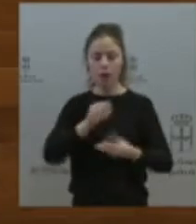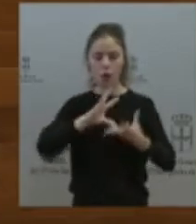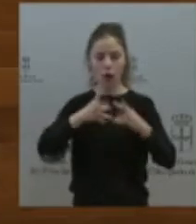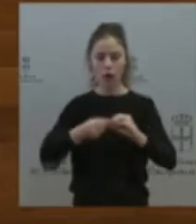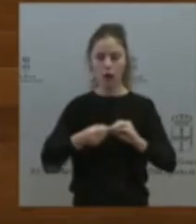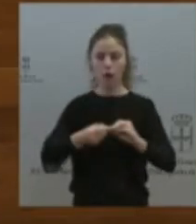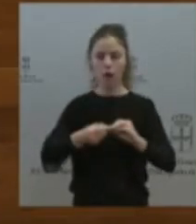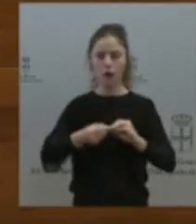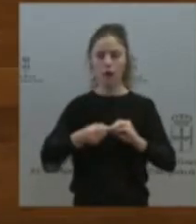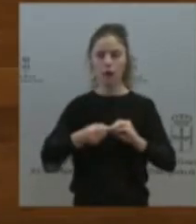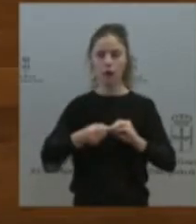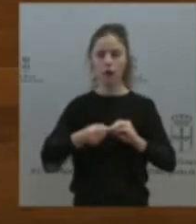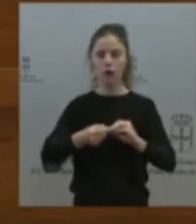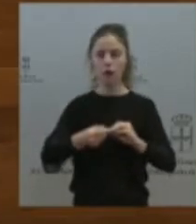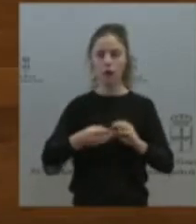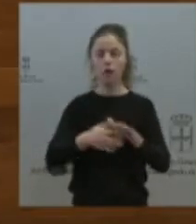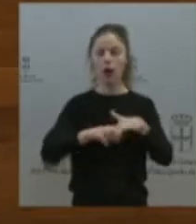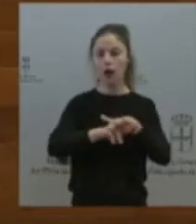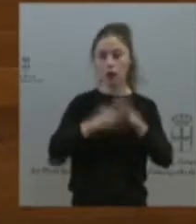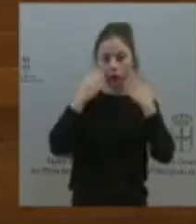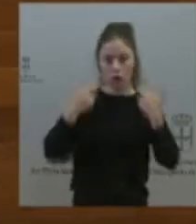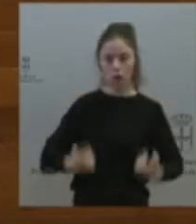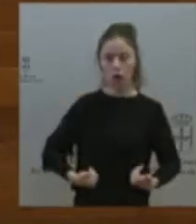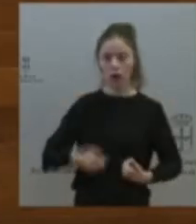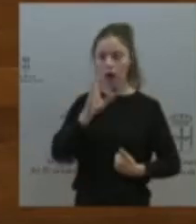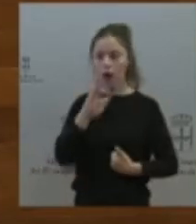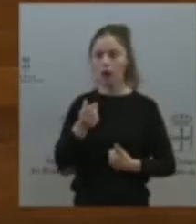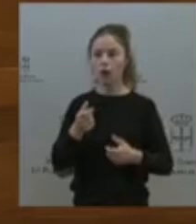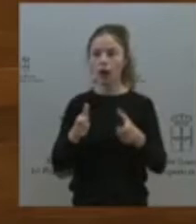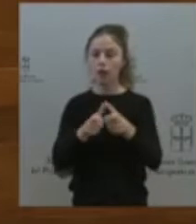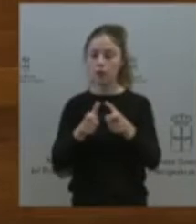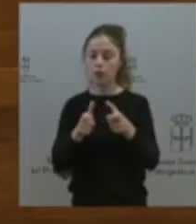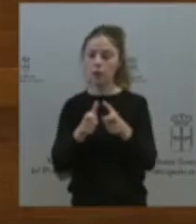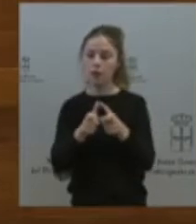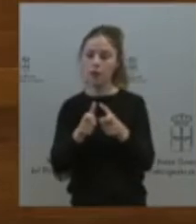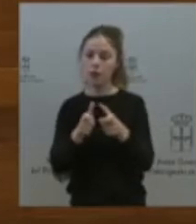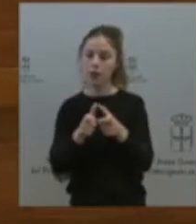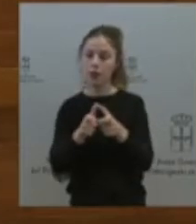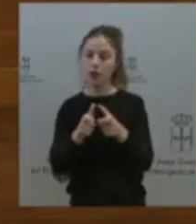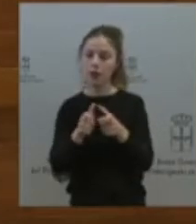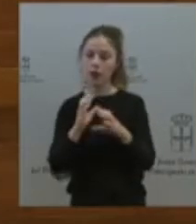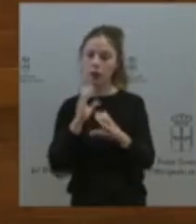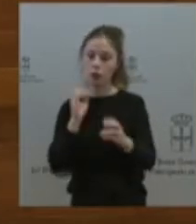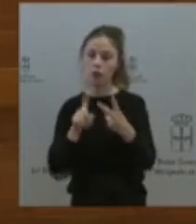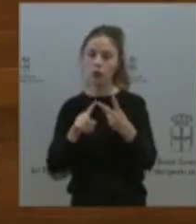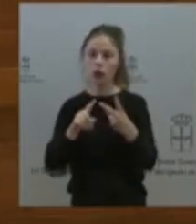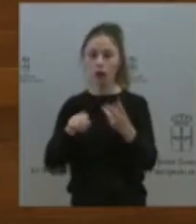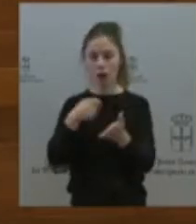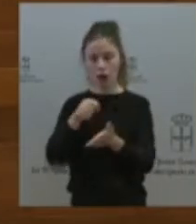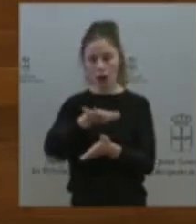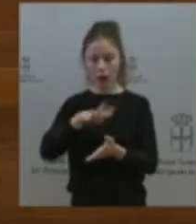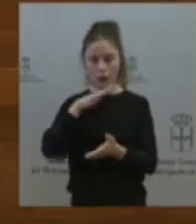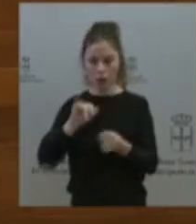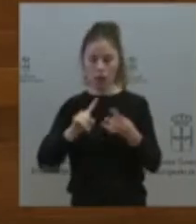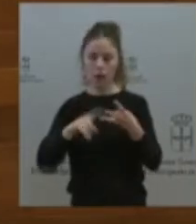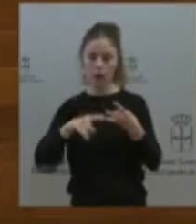recursos, se tienen que incrementar el billete del autobús, la hora y las basuras. ¿No? Es que no hay otra. Claro que hay que cuadrar la sostenibilidad, pero